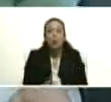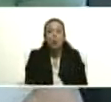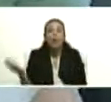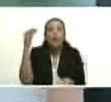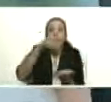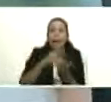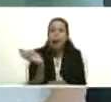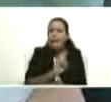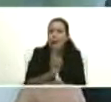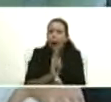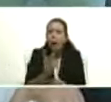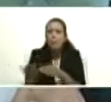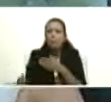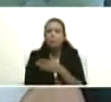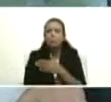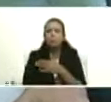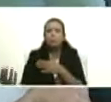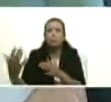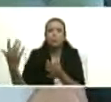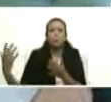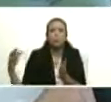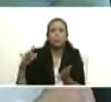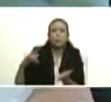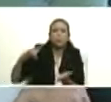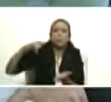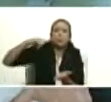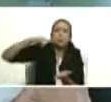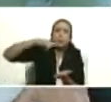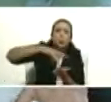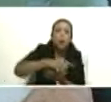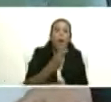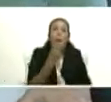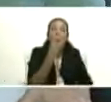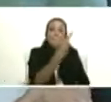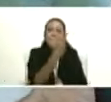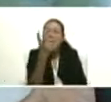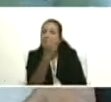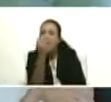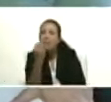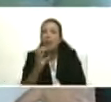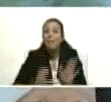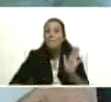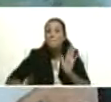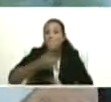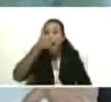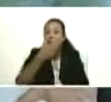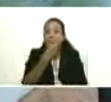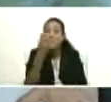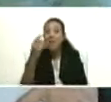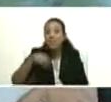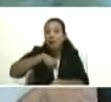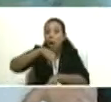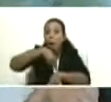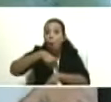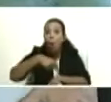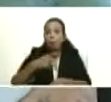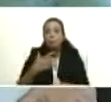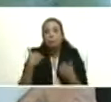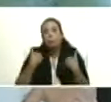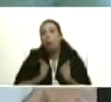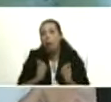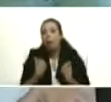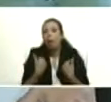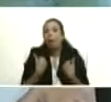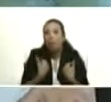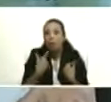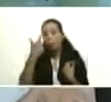venir cuando llegué, después de 20 y pico de horas de avión, mejor no le digo cómo estoy, todavía estoy con